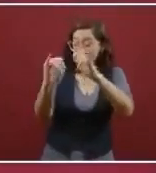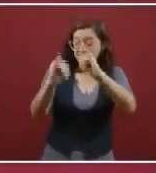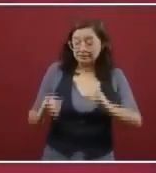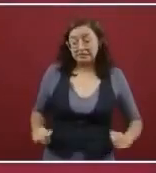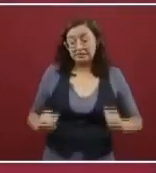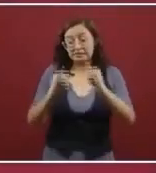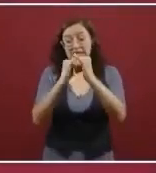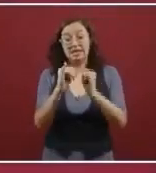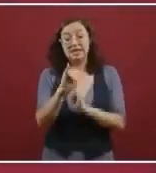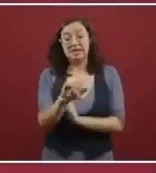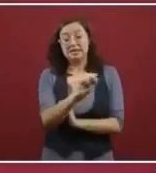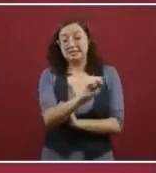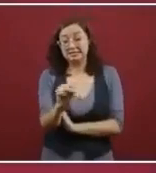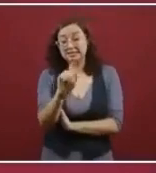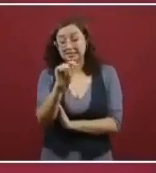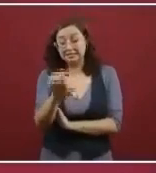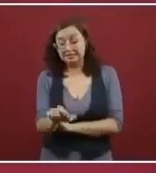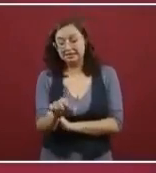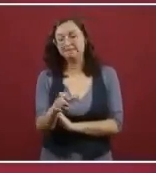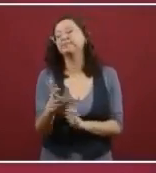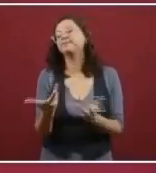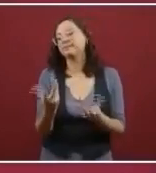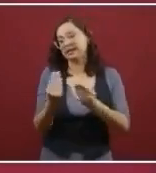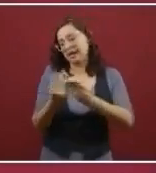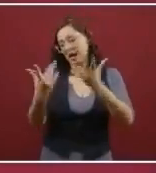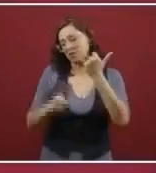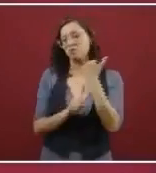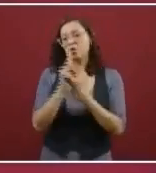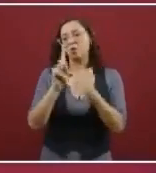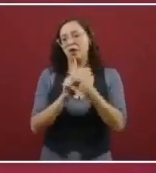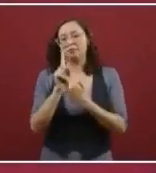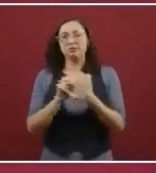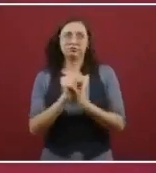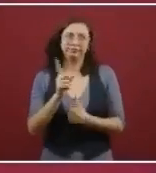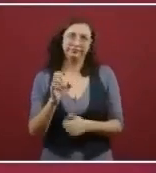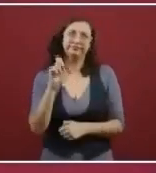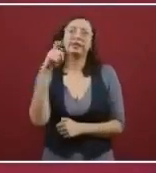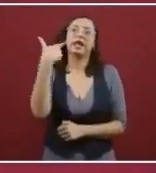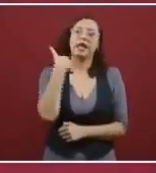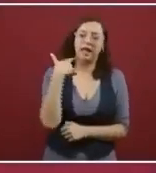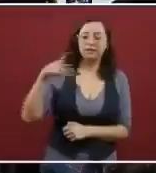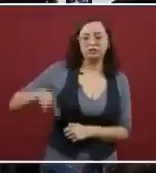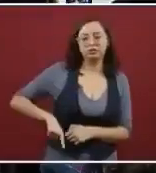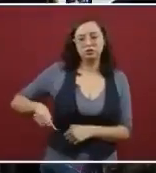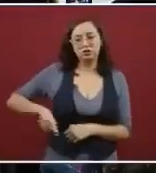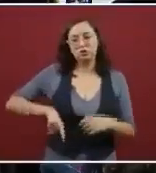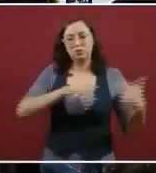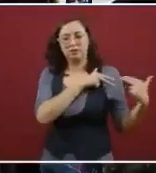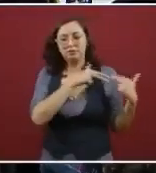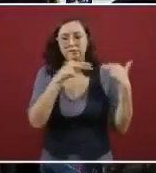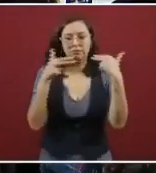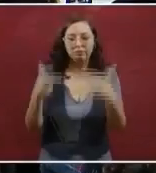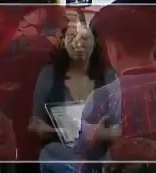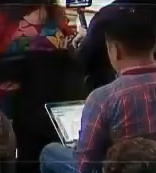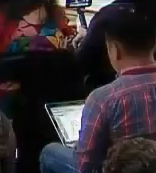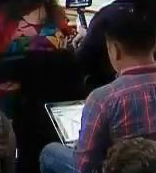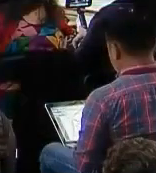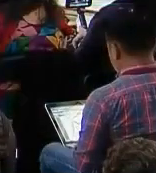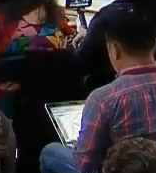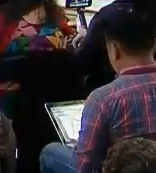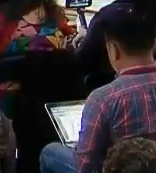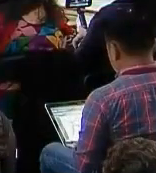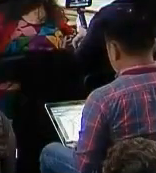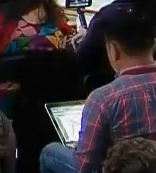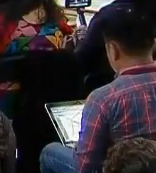pues sí, hay un problema heredado de déficit, pero lo vamos